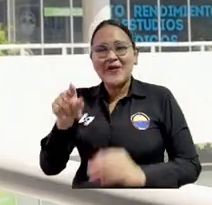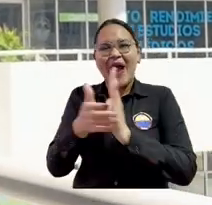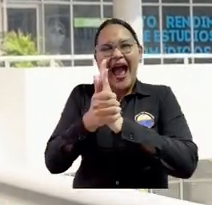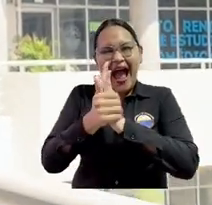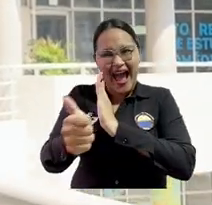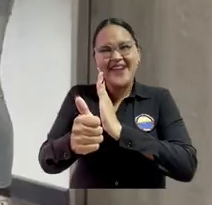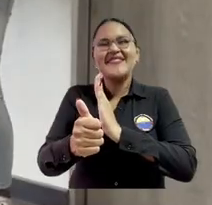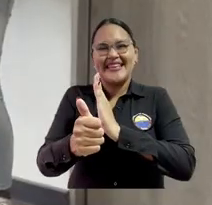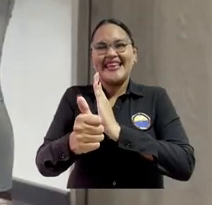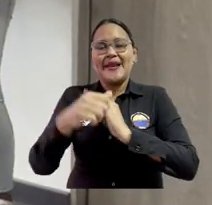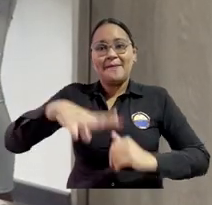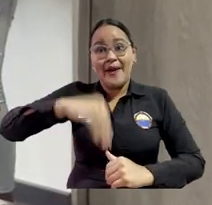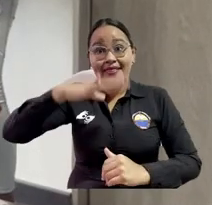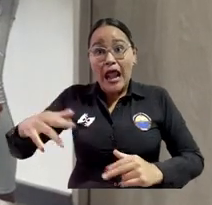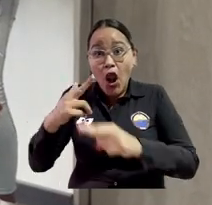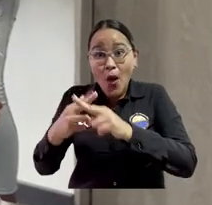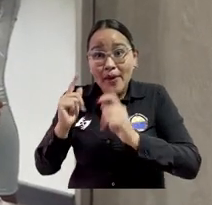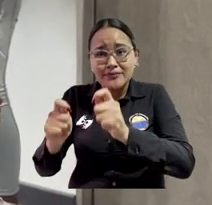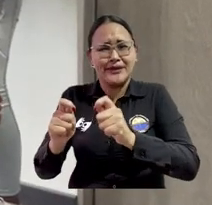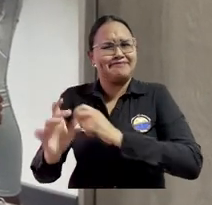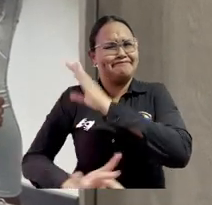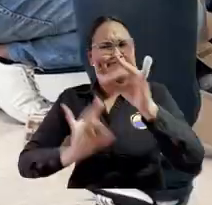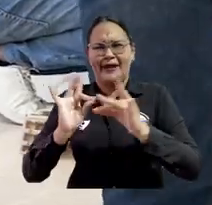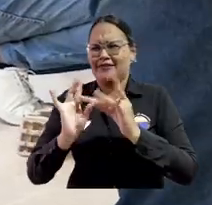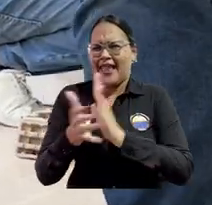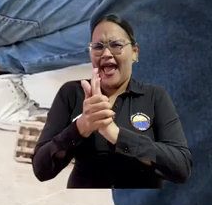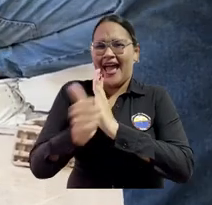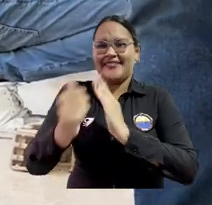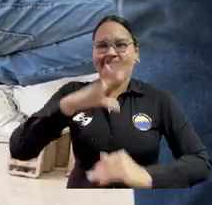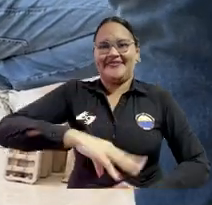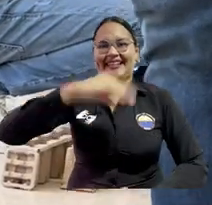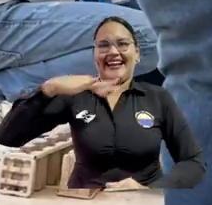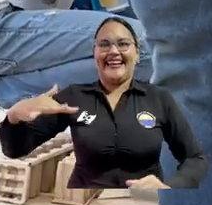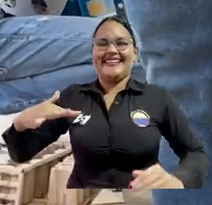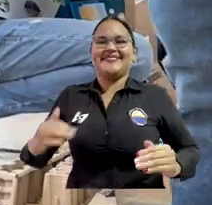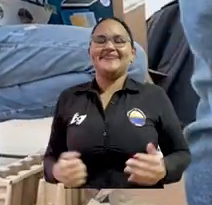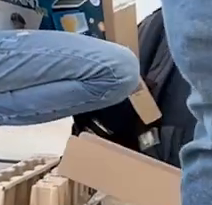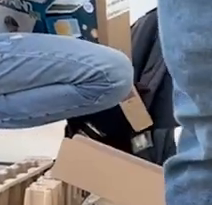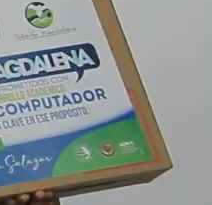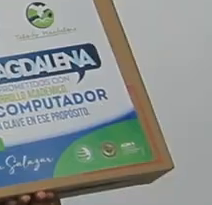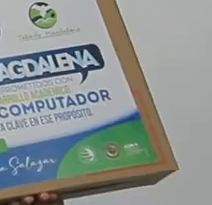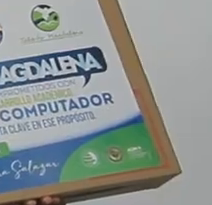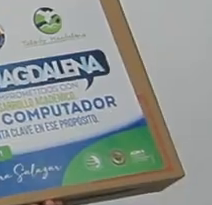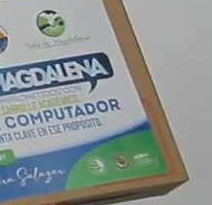Talento Magdalena tiene su nombre bien puesto, Talento Magdalena.